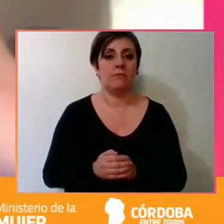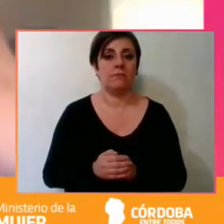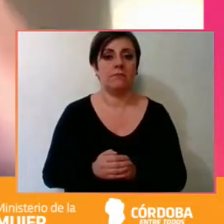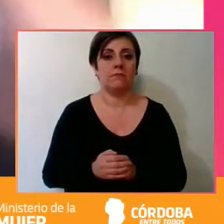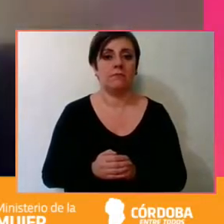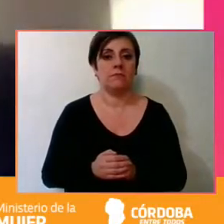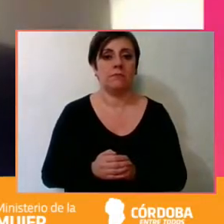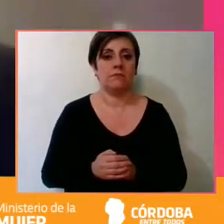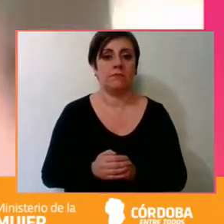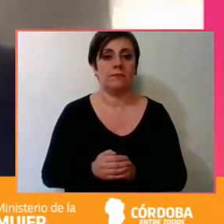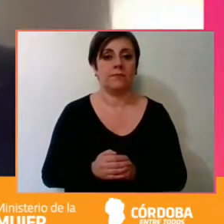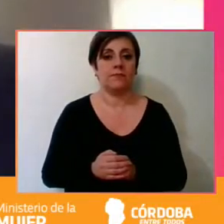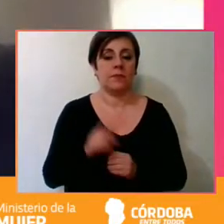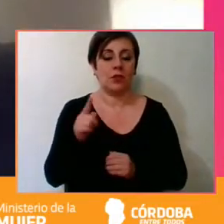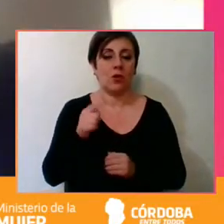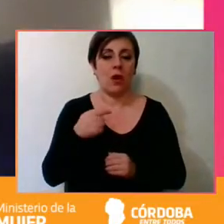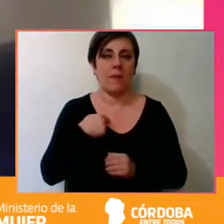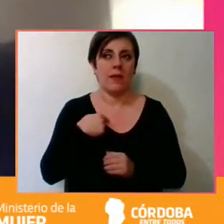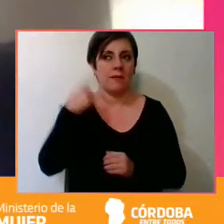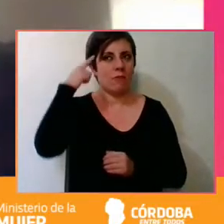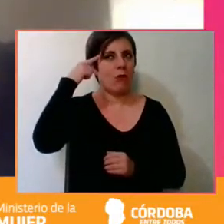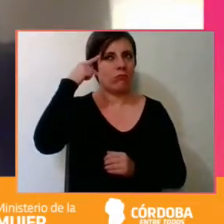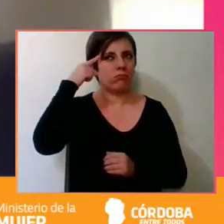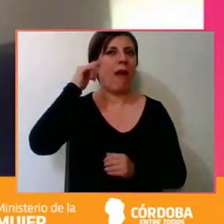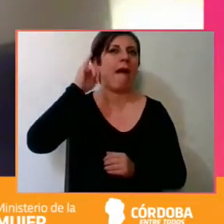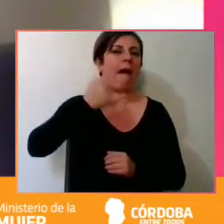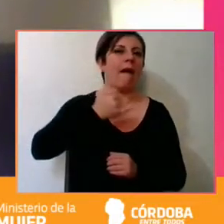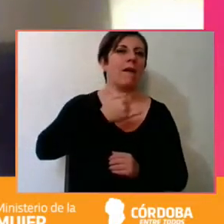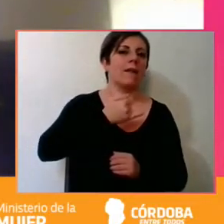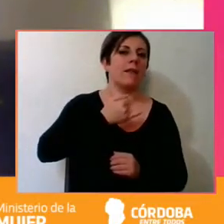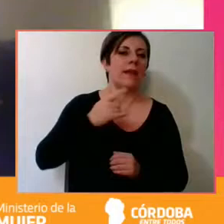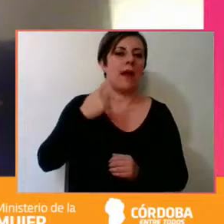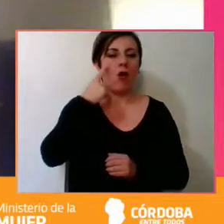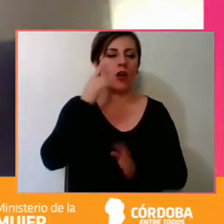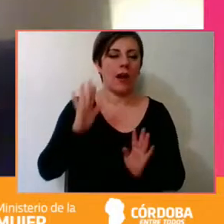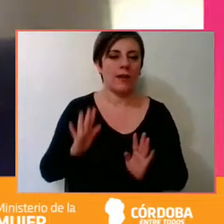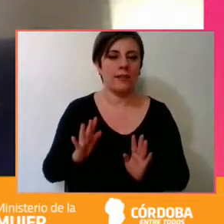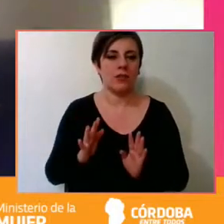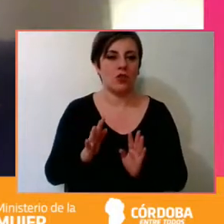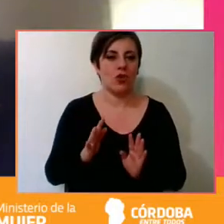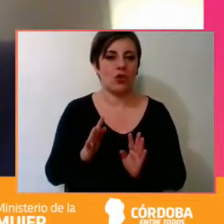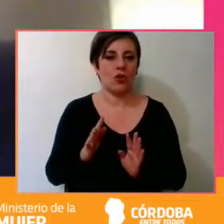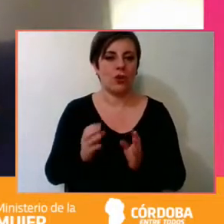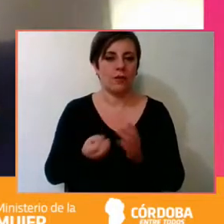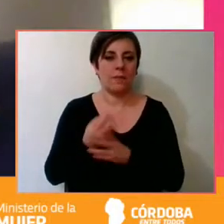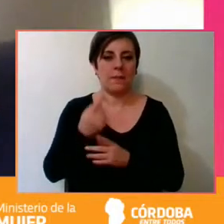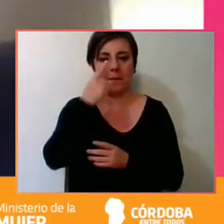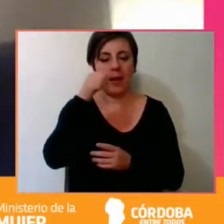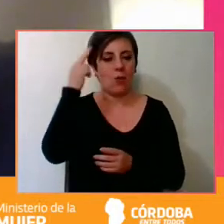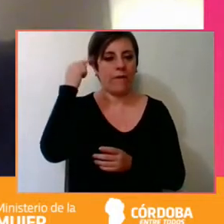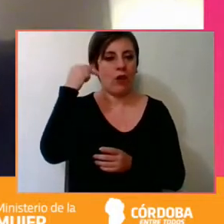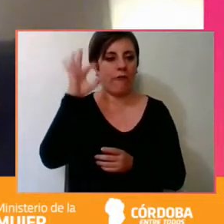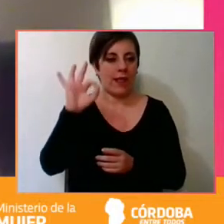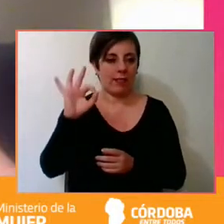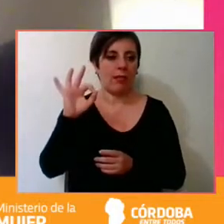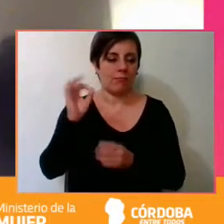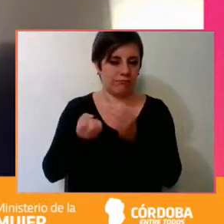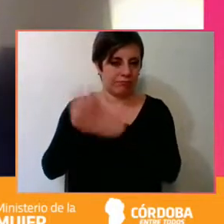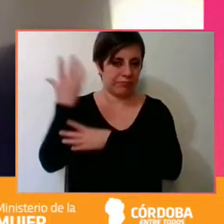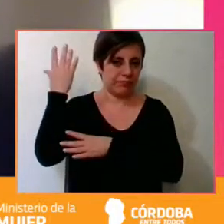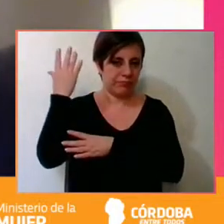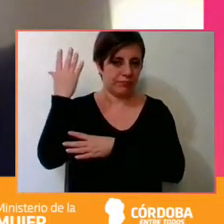y esto fue lo que a mí me convenció en nuestra organización, que nació en 1990, no